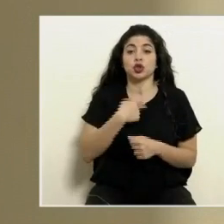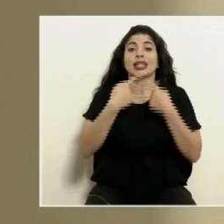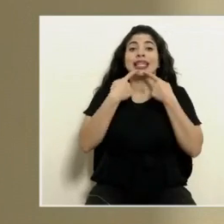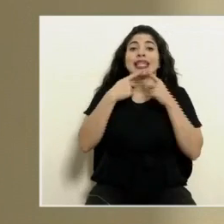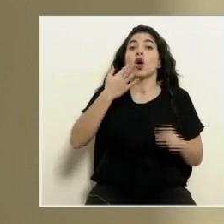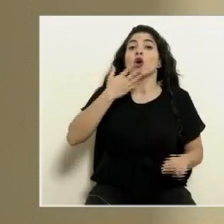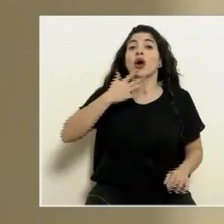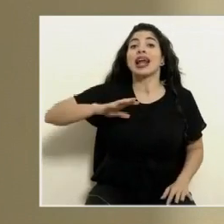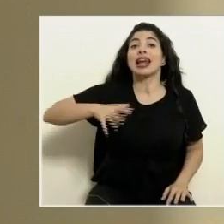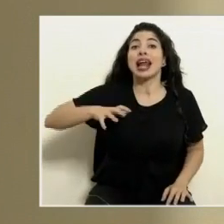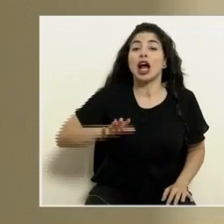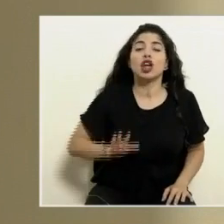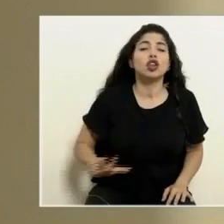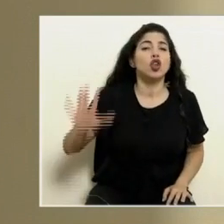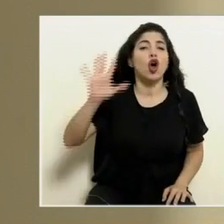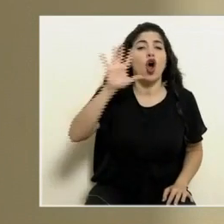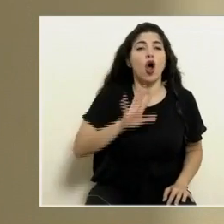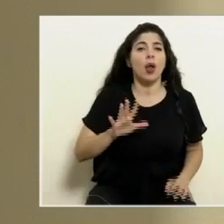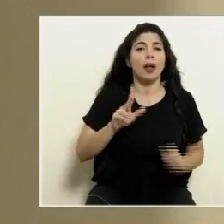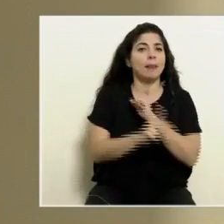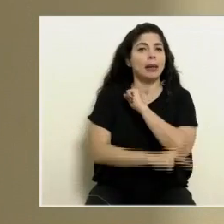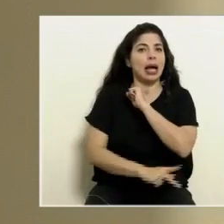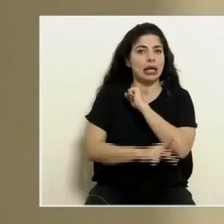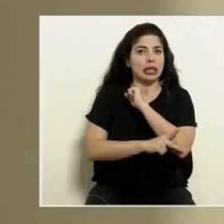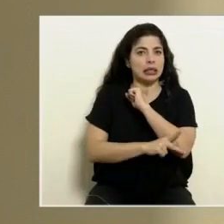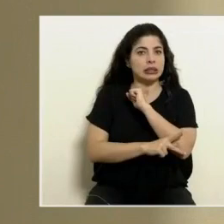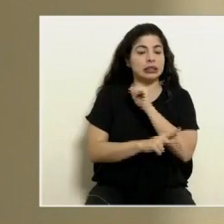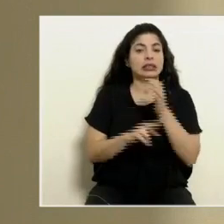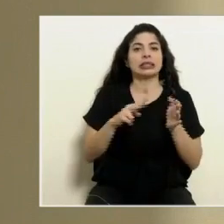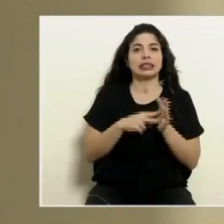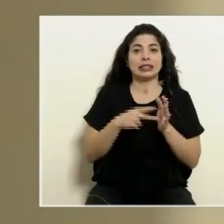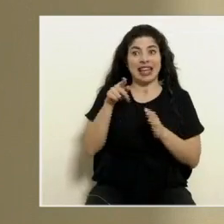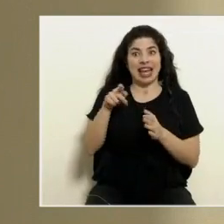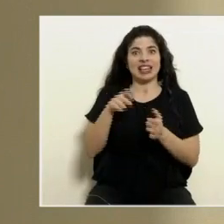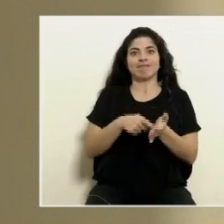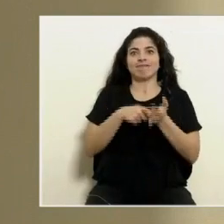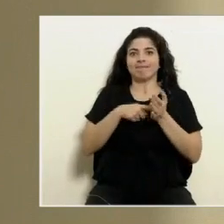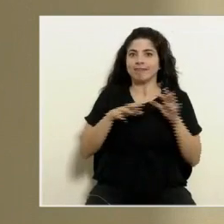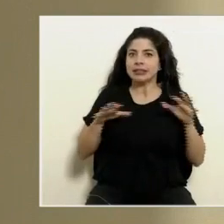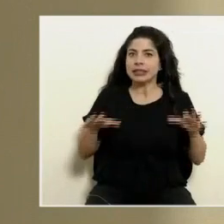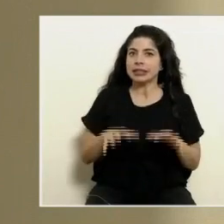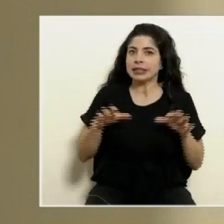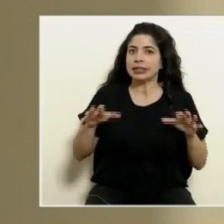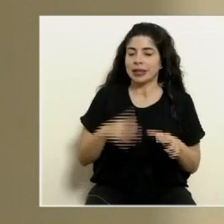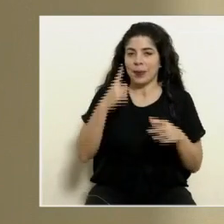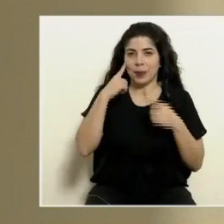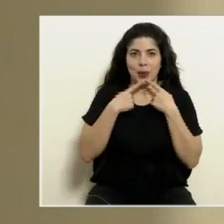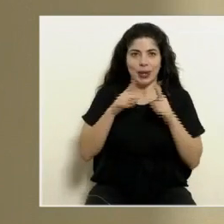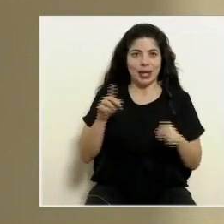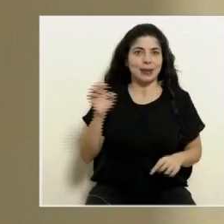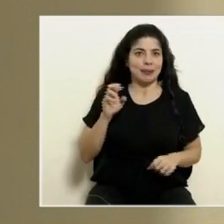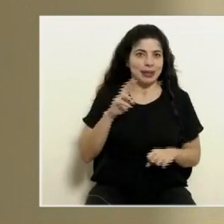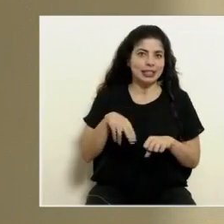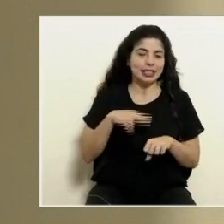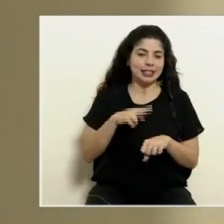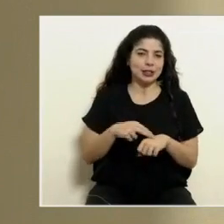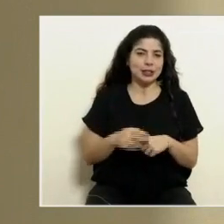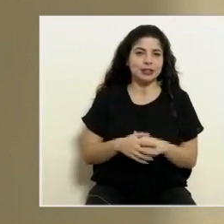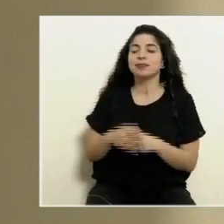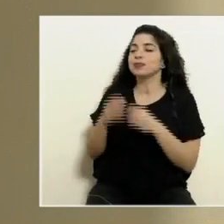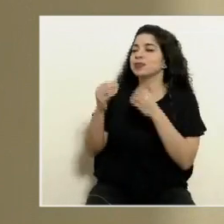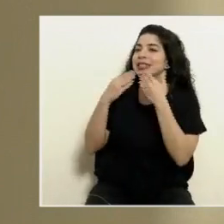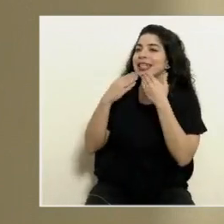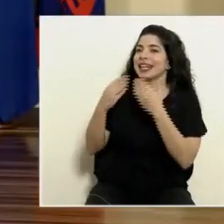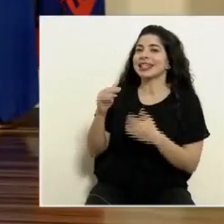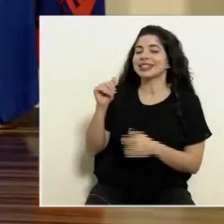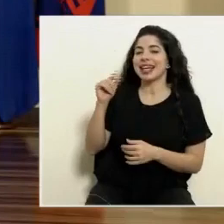alerta naranja para todo el país y justamente tomando las acciones que corresponde tomar en el marco del decreto de emergencia nacional. Muchas gracias,